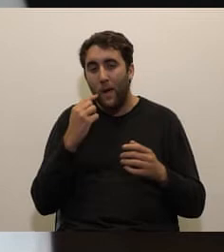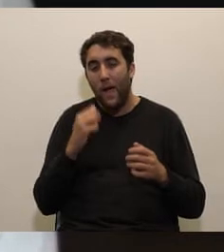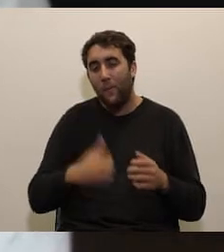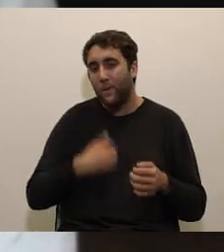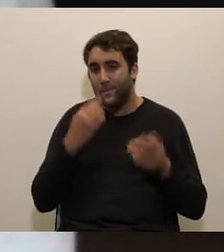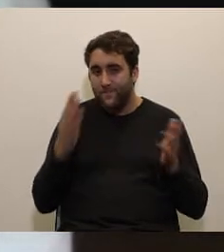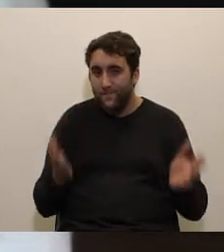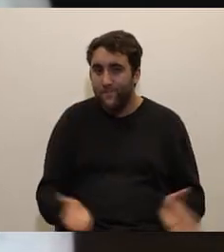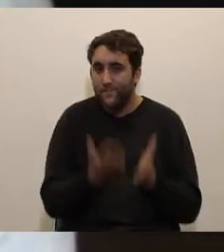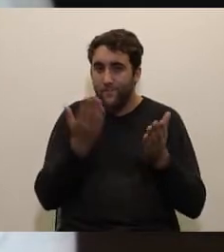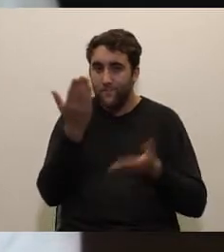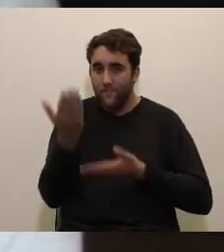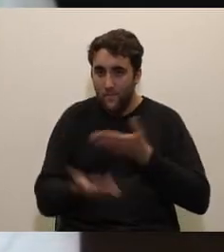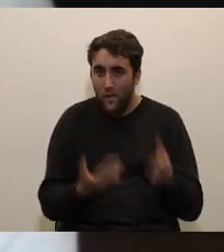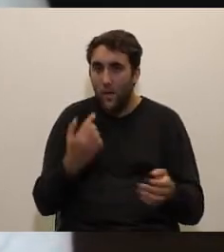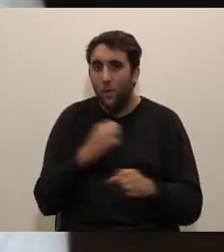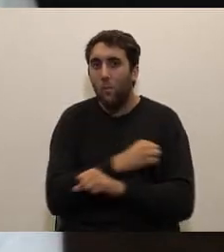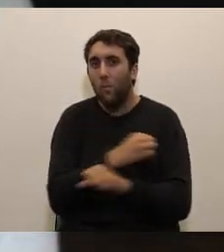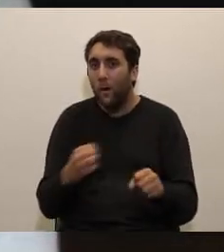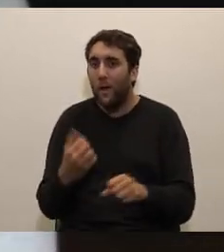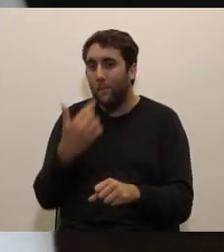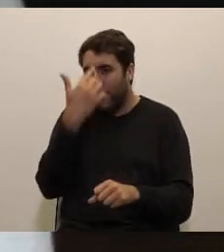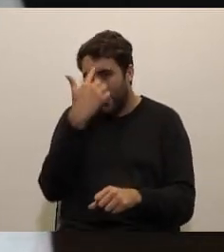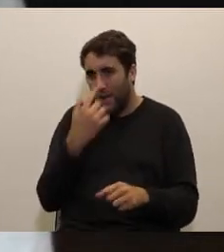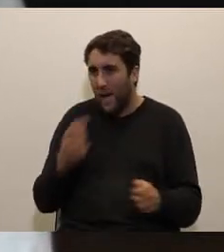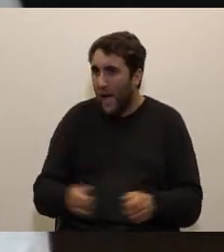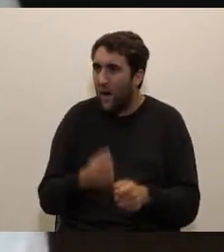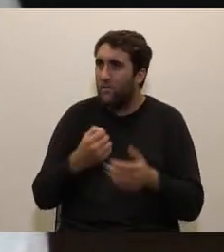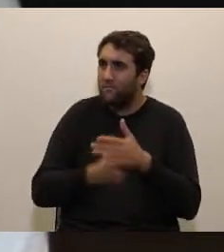inspiración para mostrar que están más al alcance de lo que parecen.